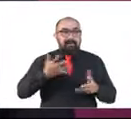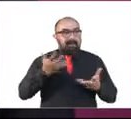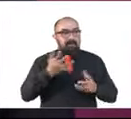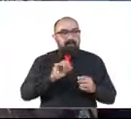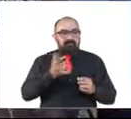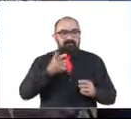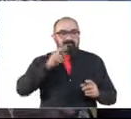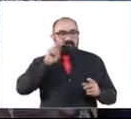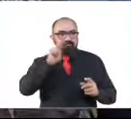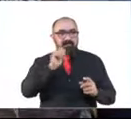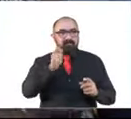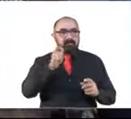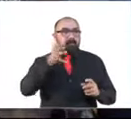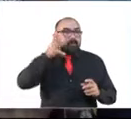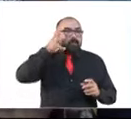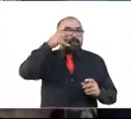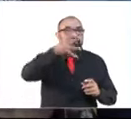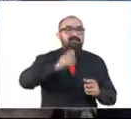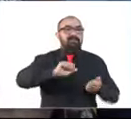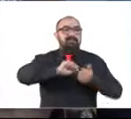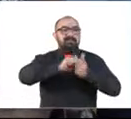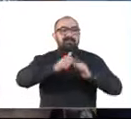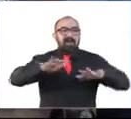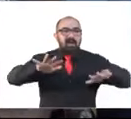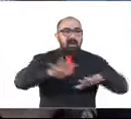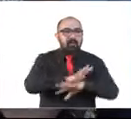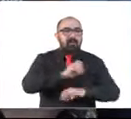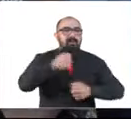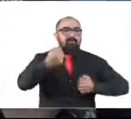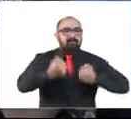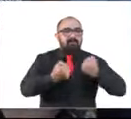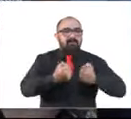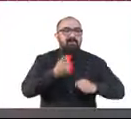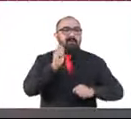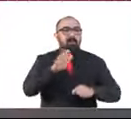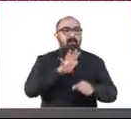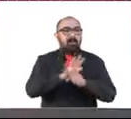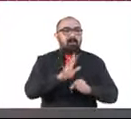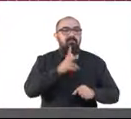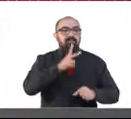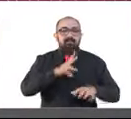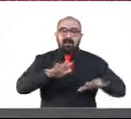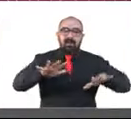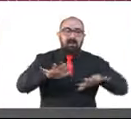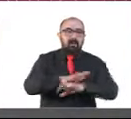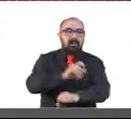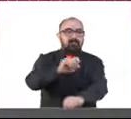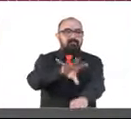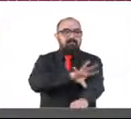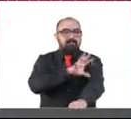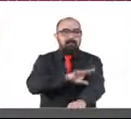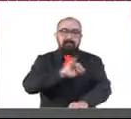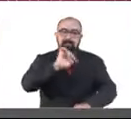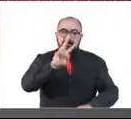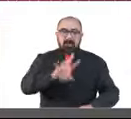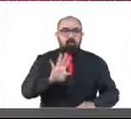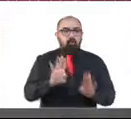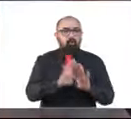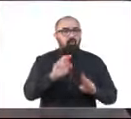el tema de electromovilidad. Los vehículos eléctricos es un necesario, es algo que tenemos que